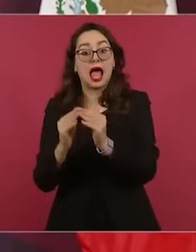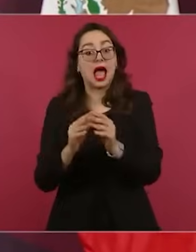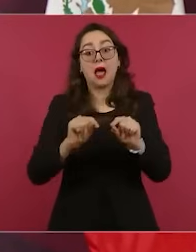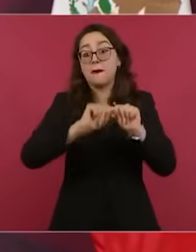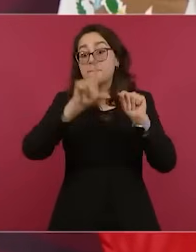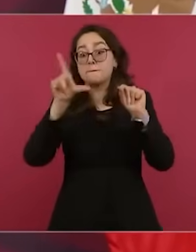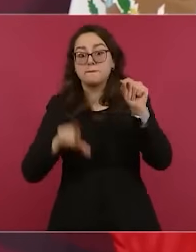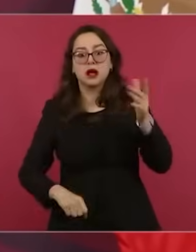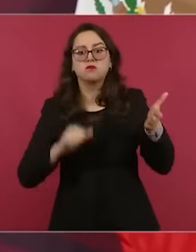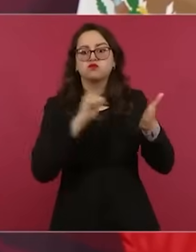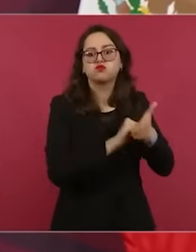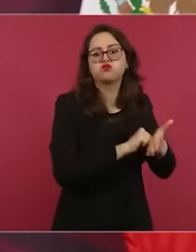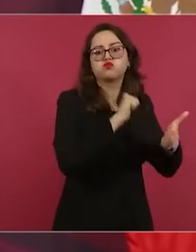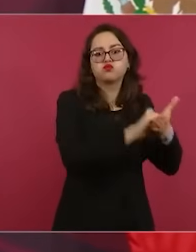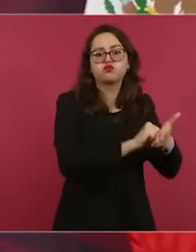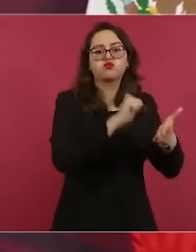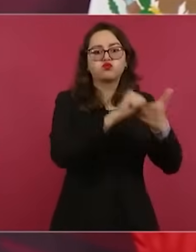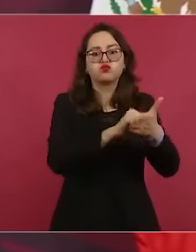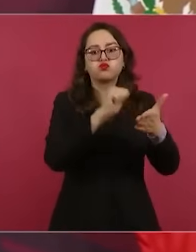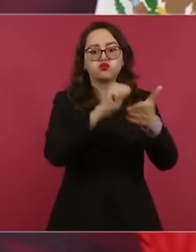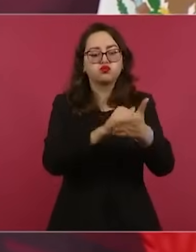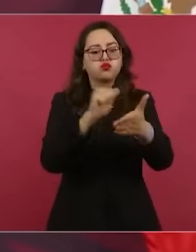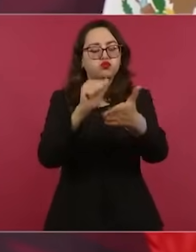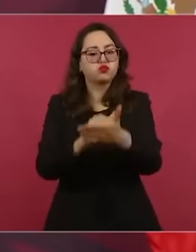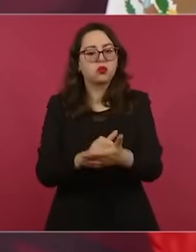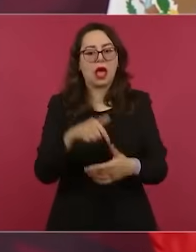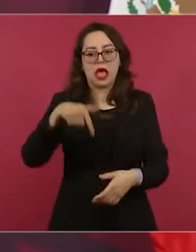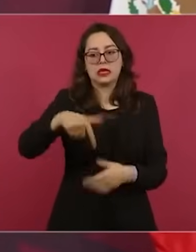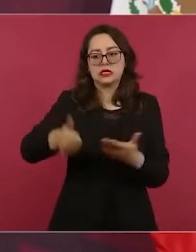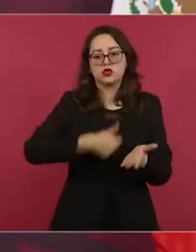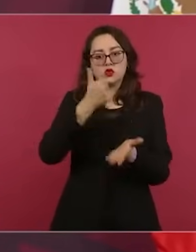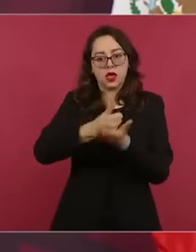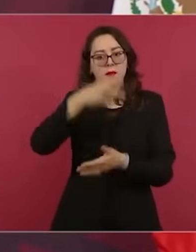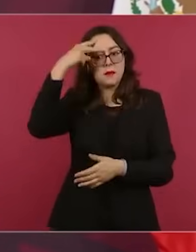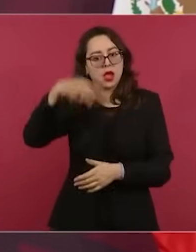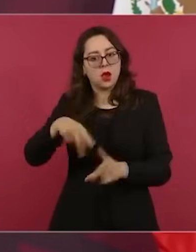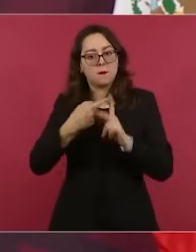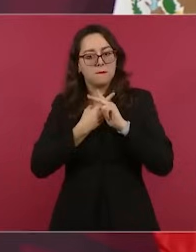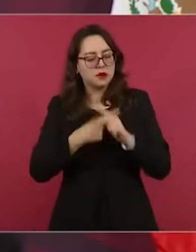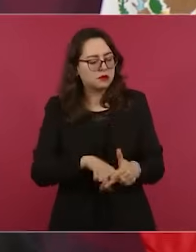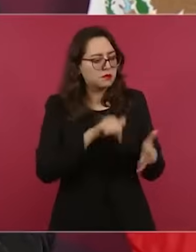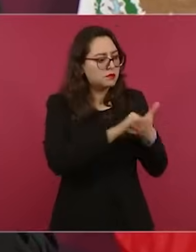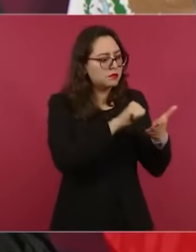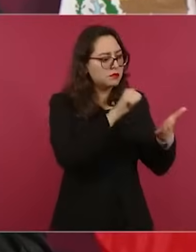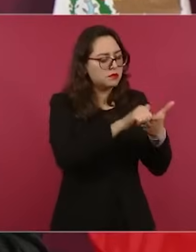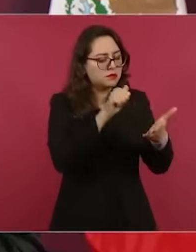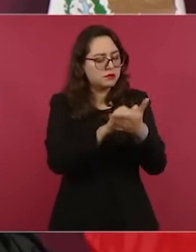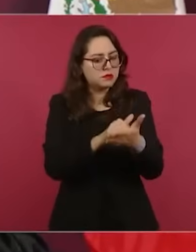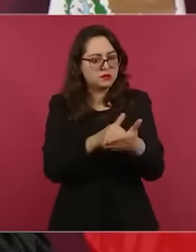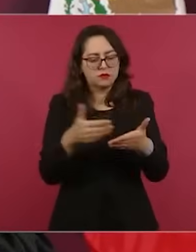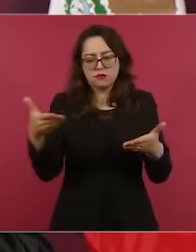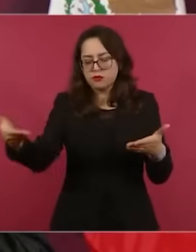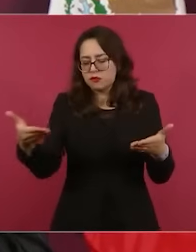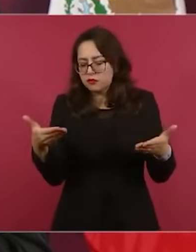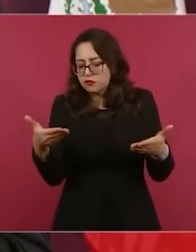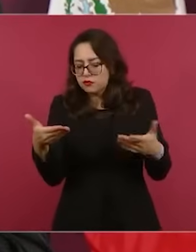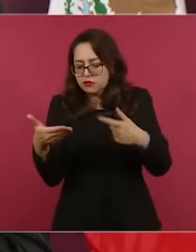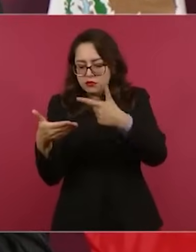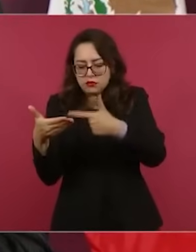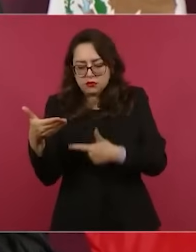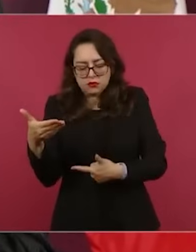ver dónde están los 126 mil. Empezamos en la Ciudad de México y nos encontramos a la mitad